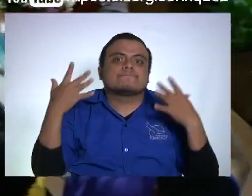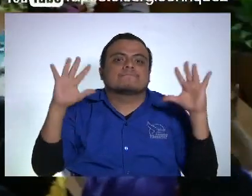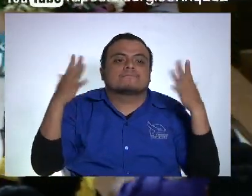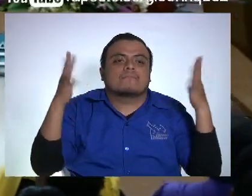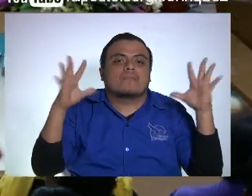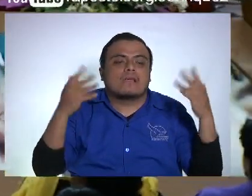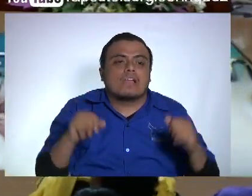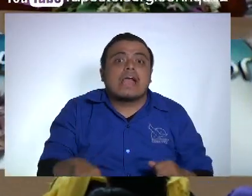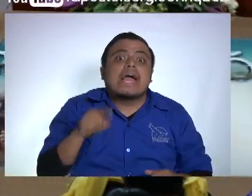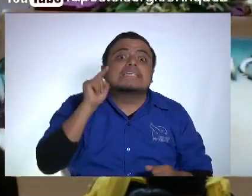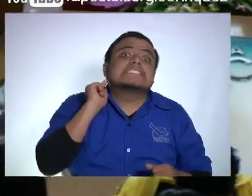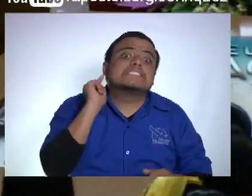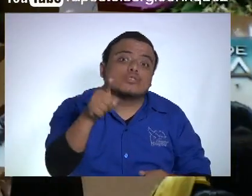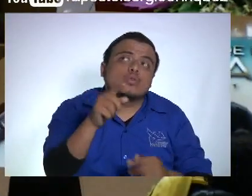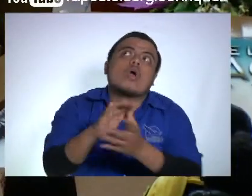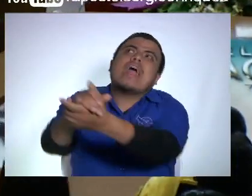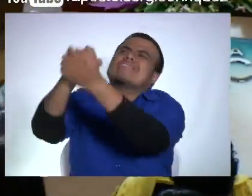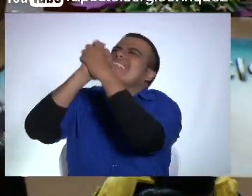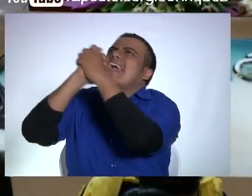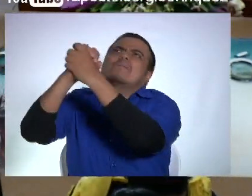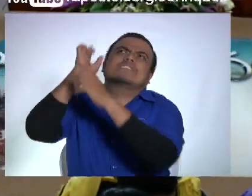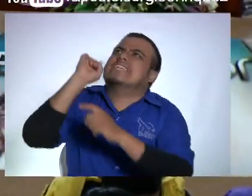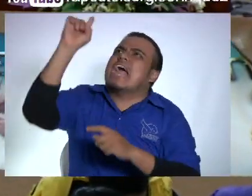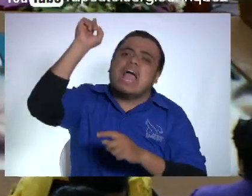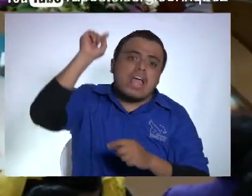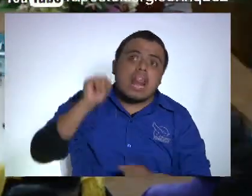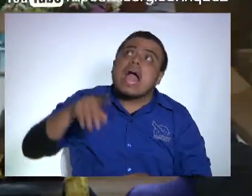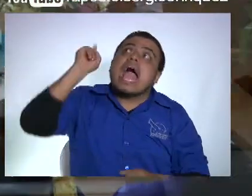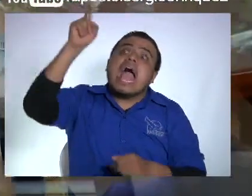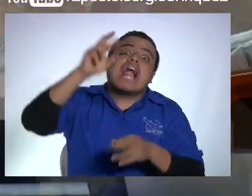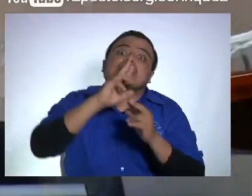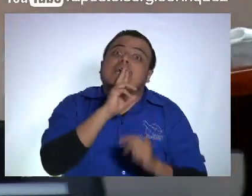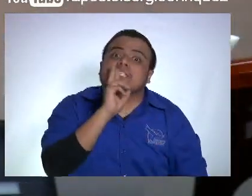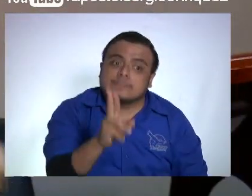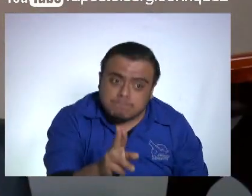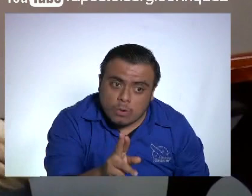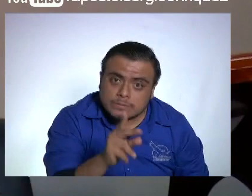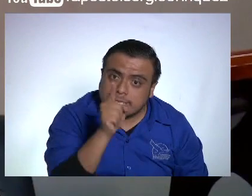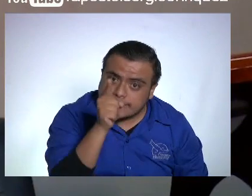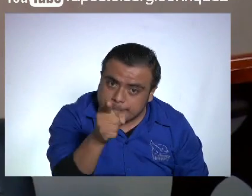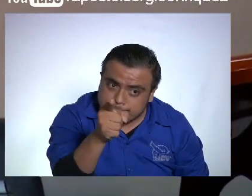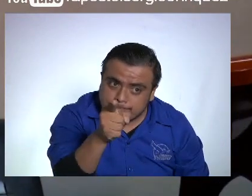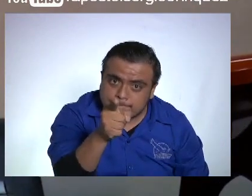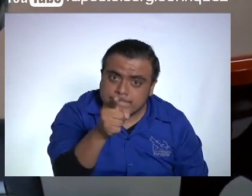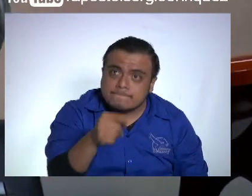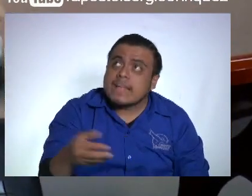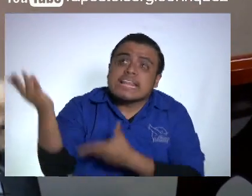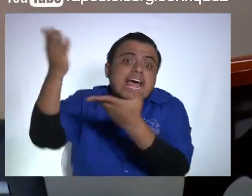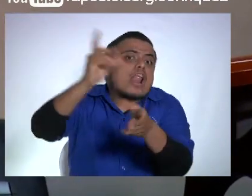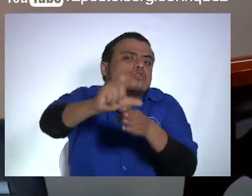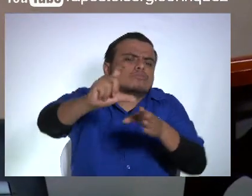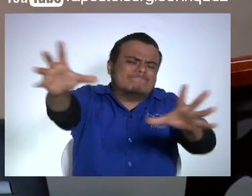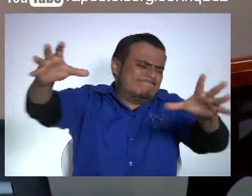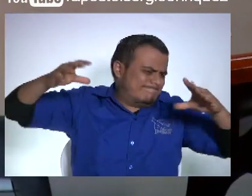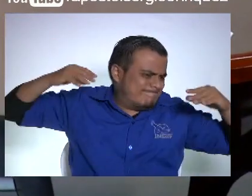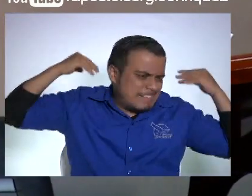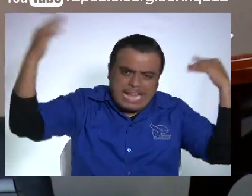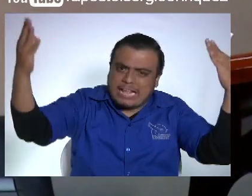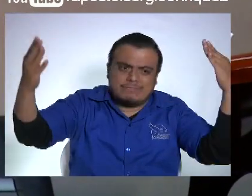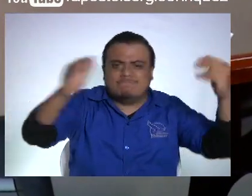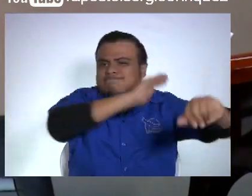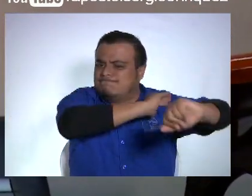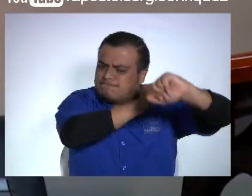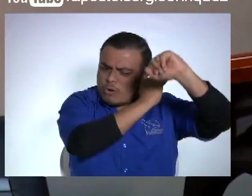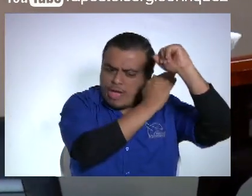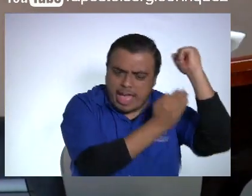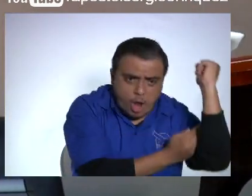tú clamas a Él en esta noche, Él te responderá cosas grandes y poderosas, hermano